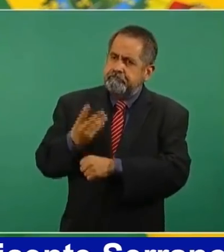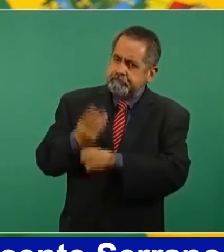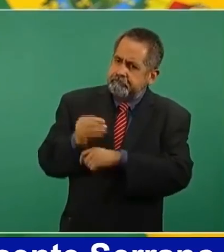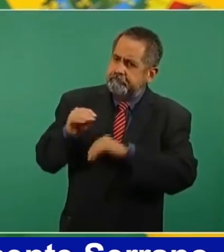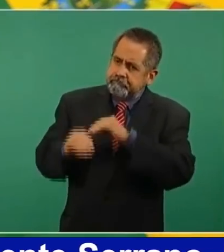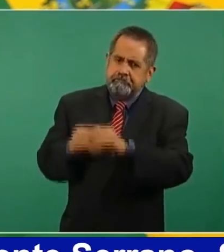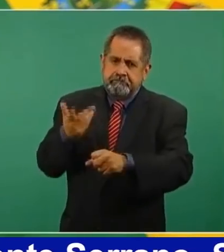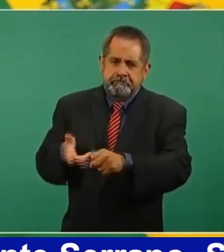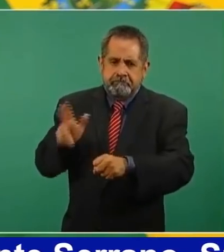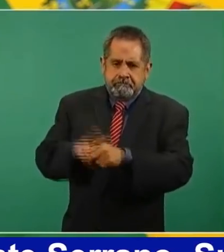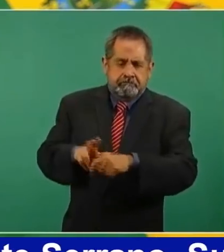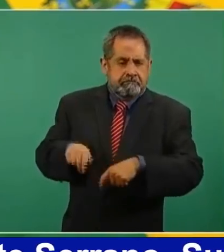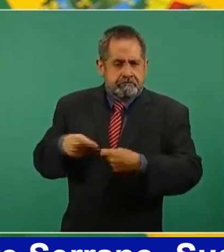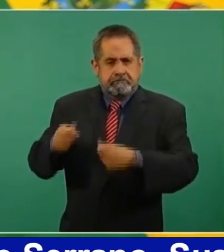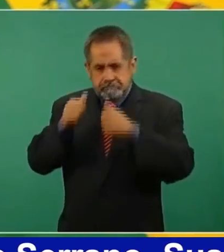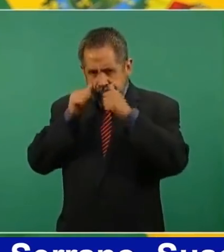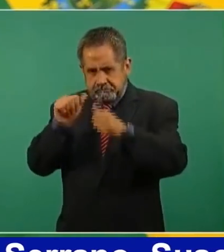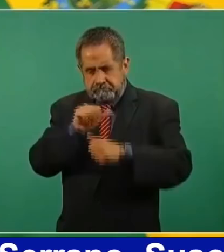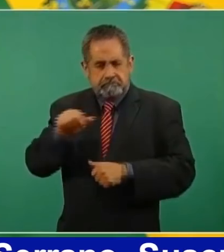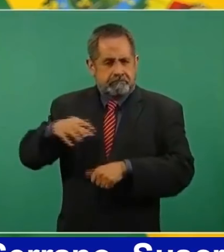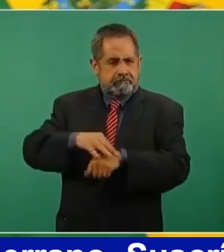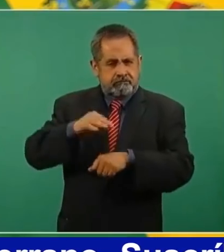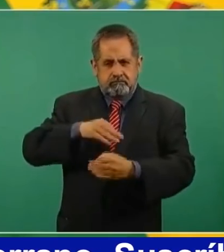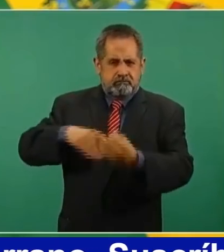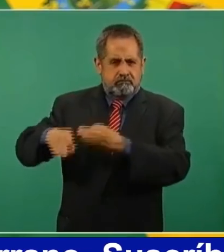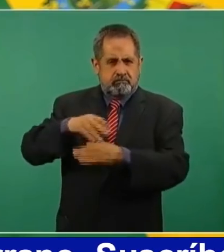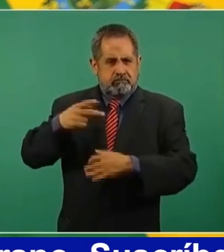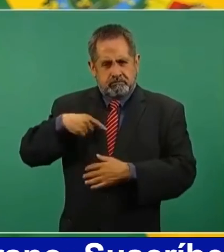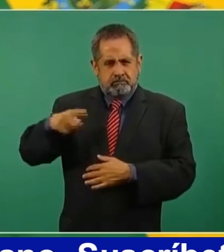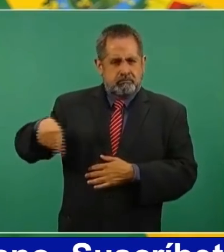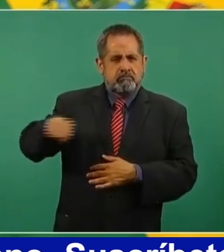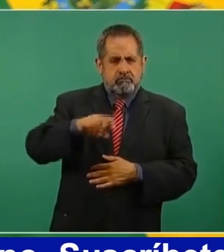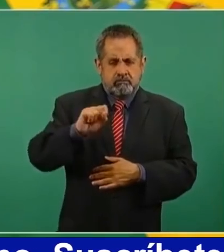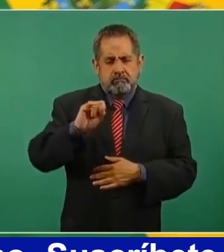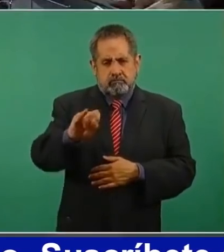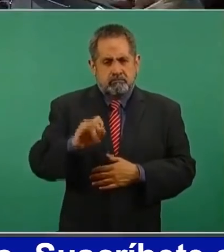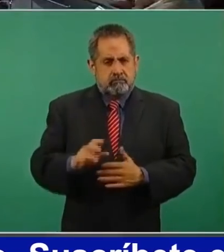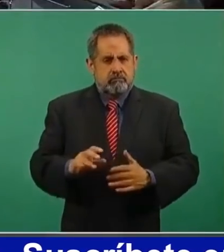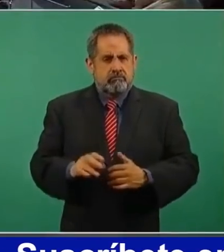de garantizar la atención médica a todos los